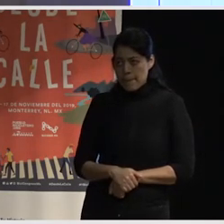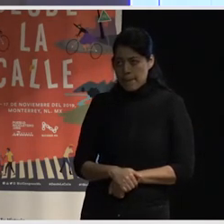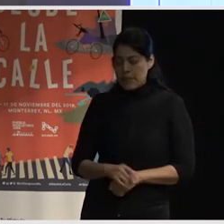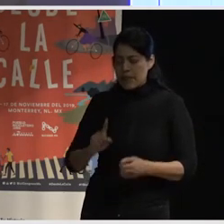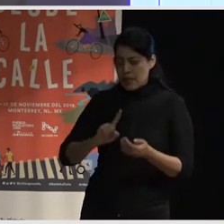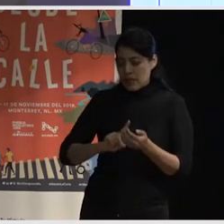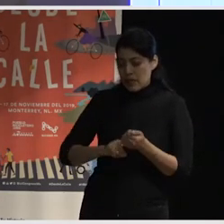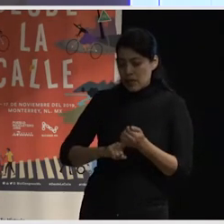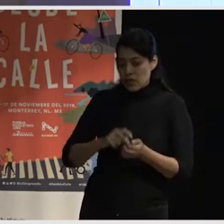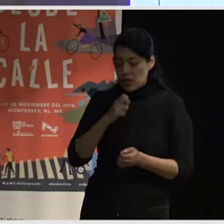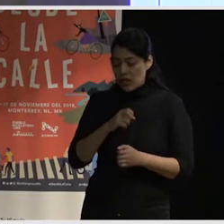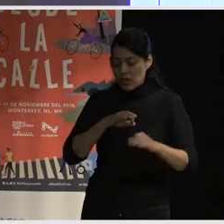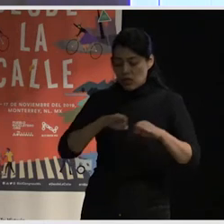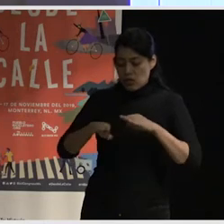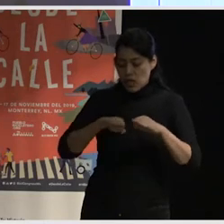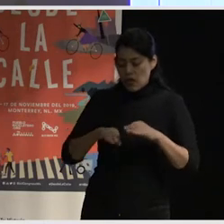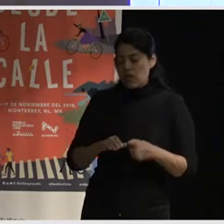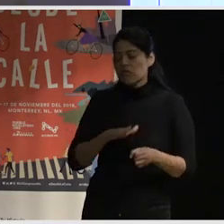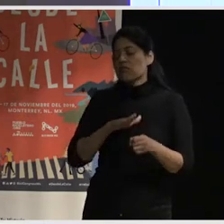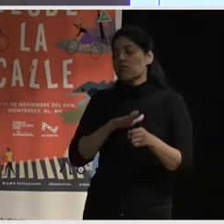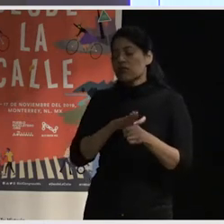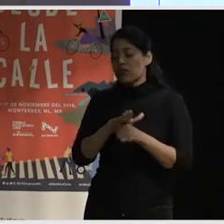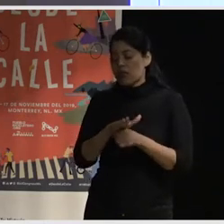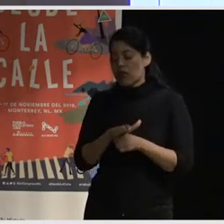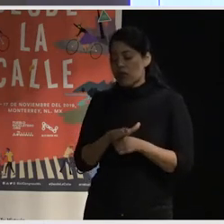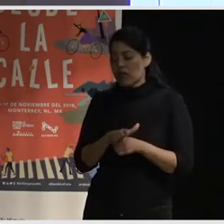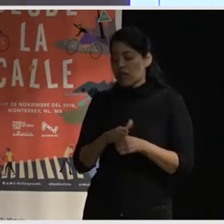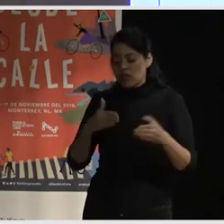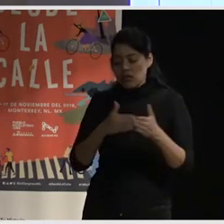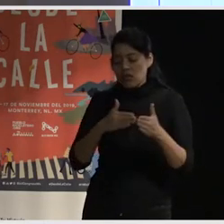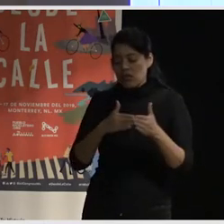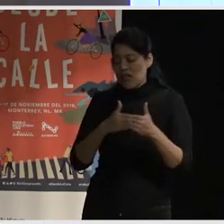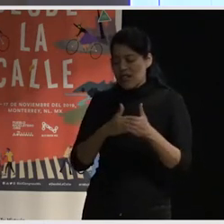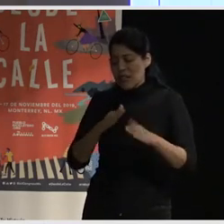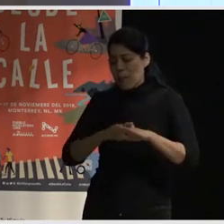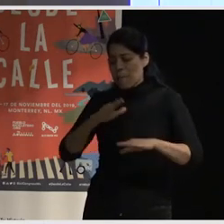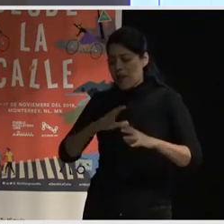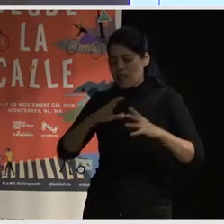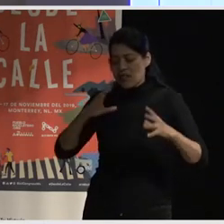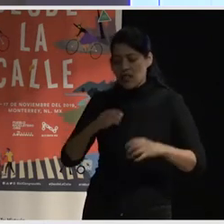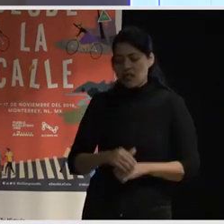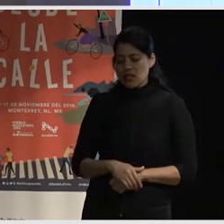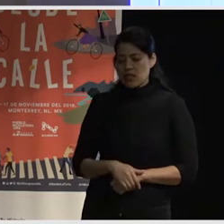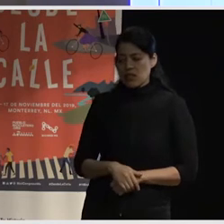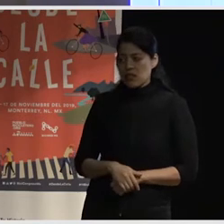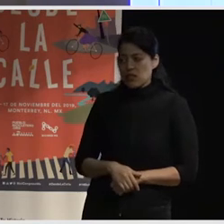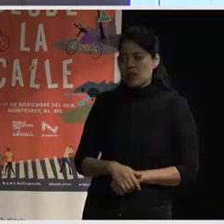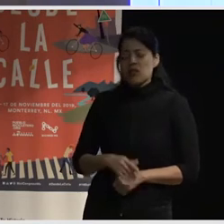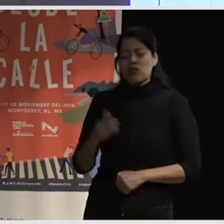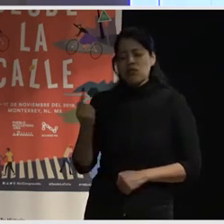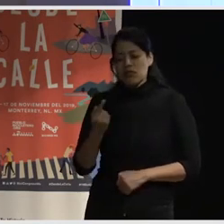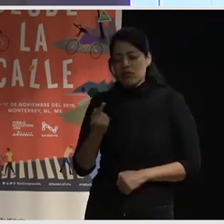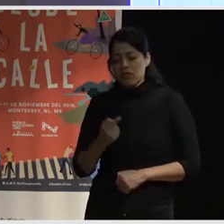de estos quehaceres cuáles han sido las barreras más grandes además de la hiper normalización quién qué